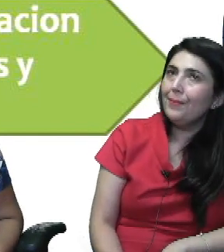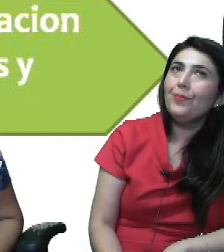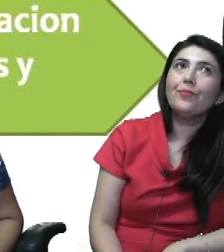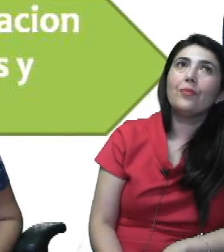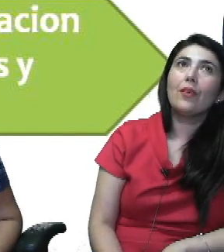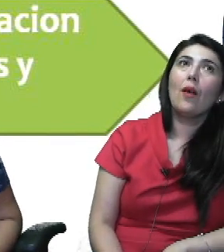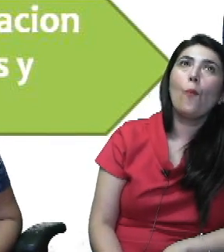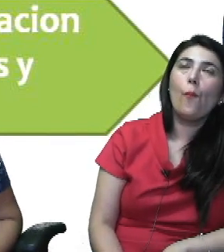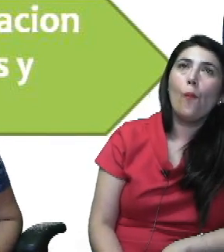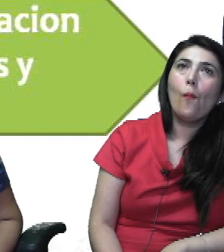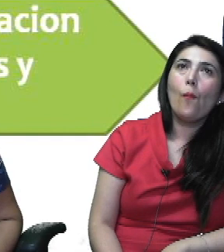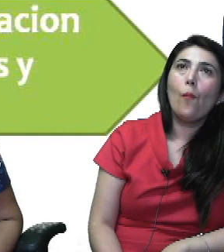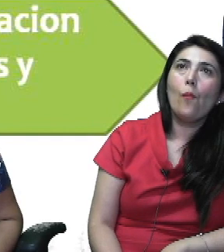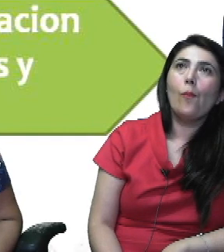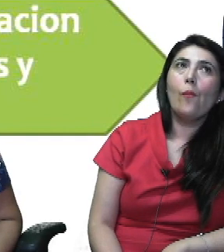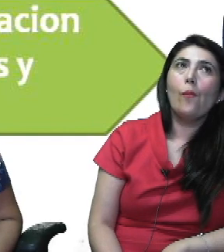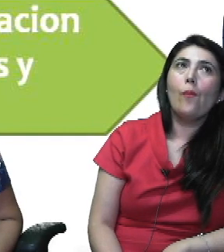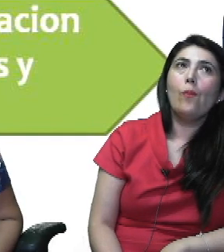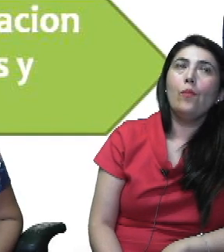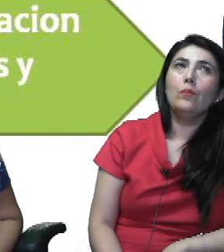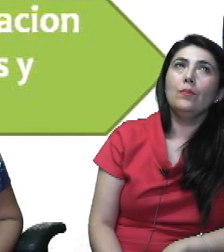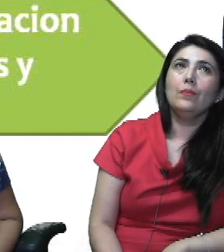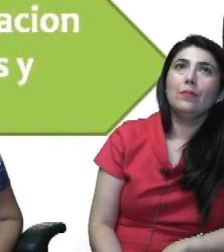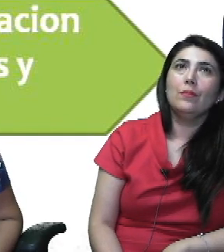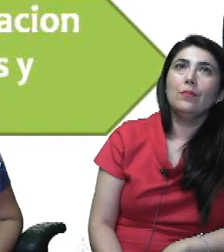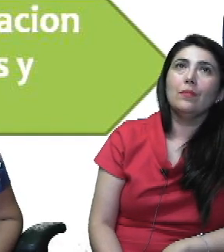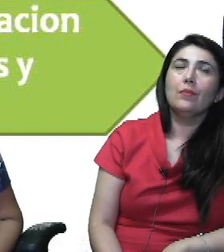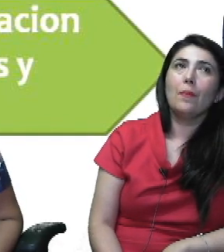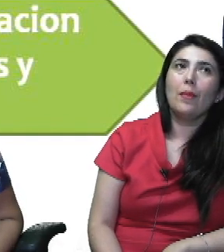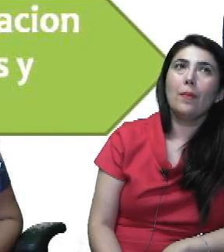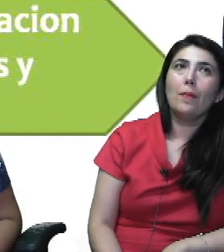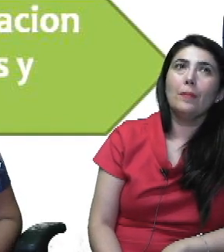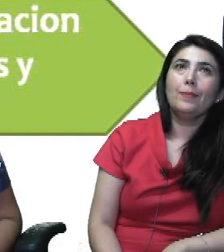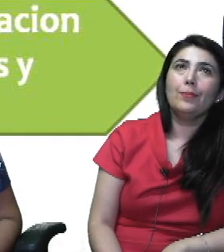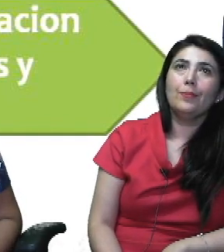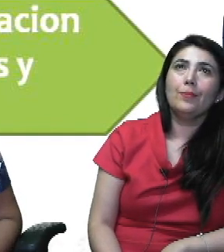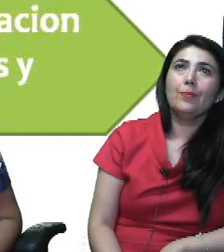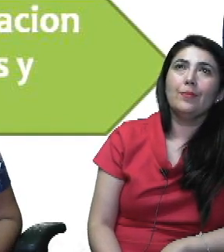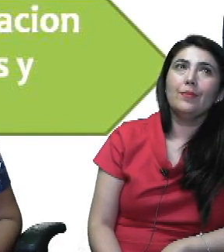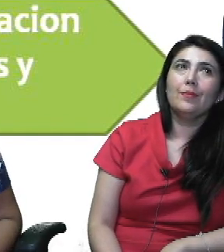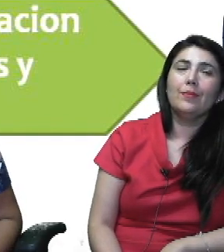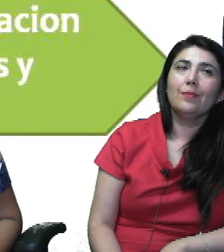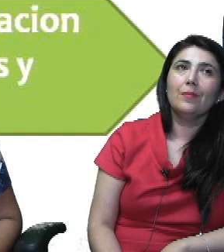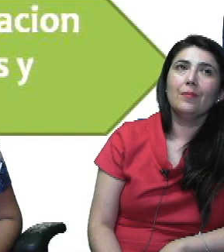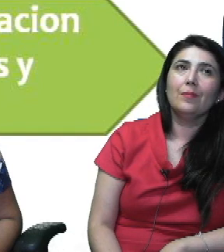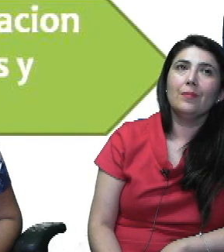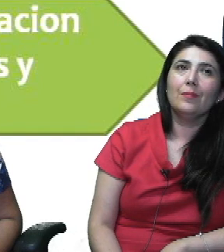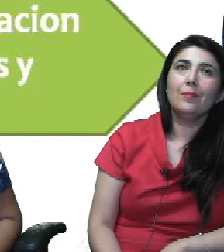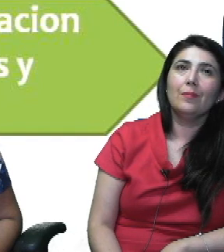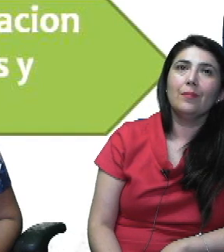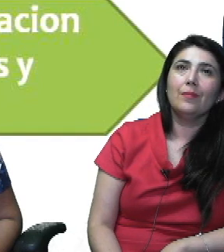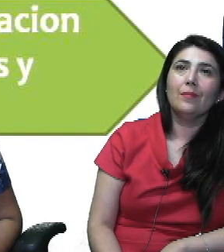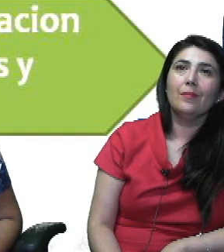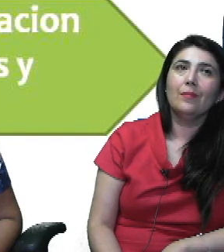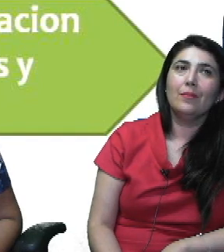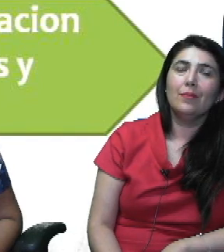salud, sino también dentro de toda la respuesta, ¿cierto? Vimos también que hay múltiples personas operando frente a un evento, van a